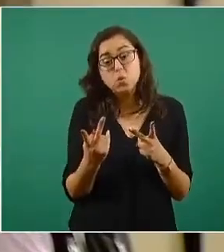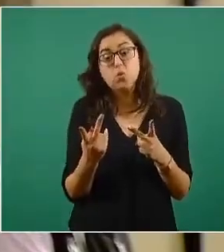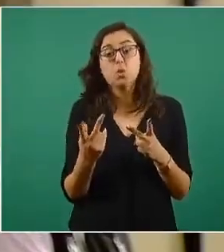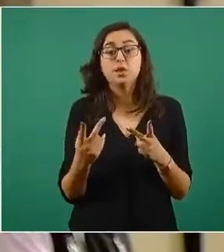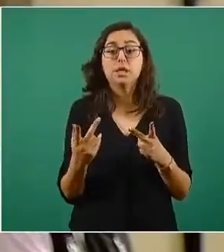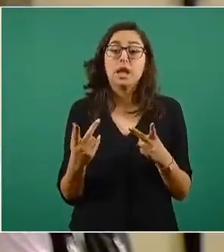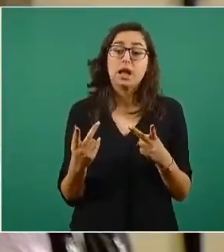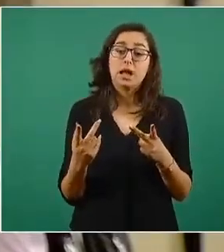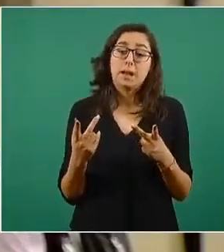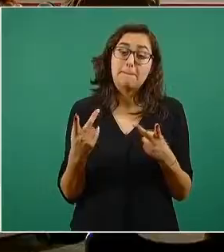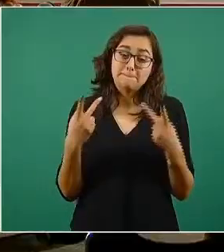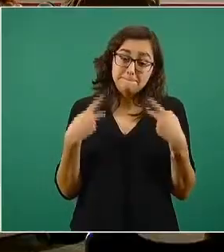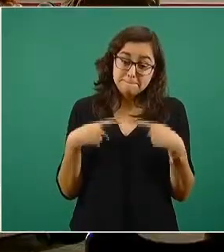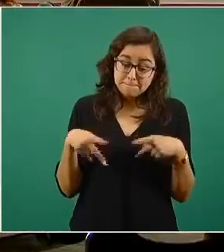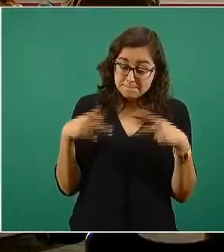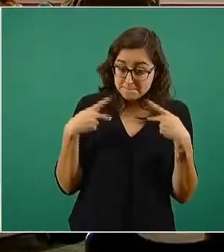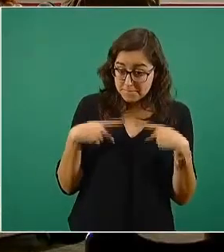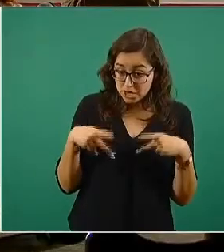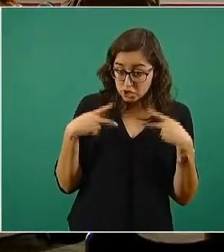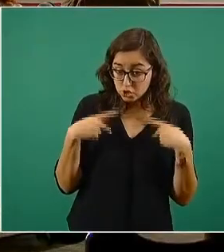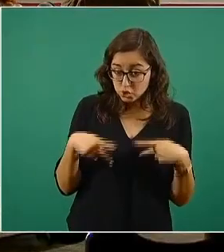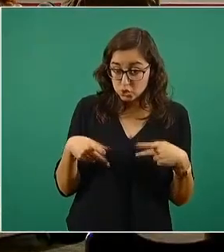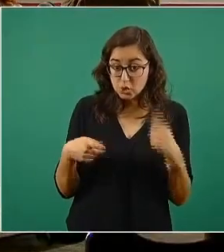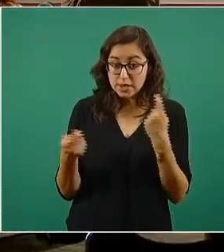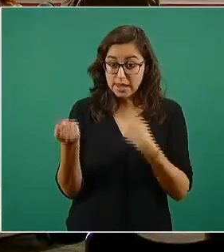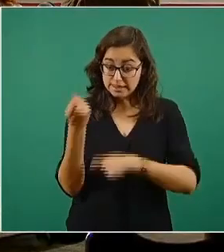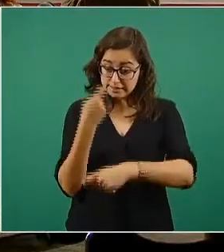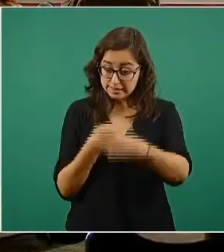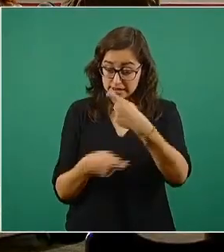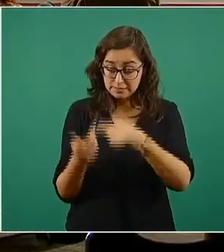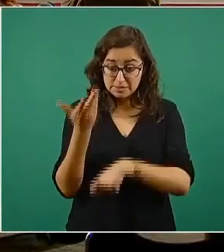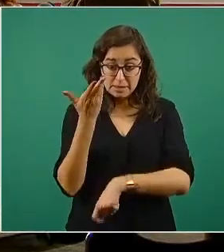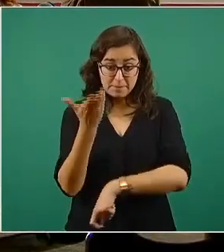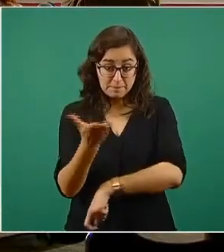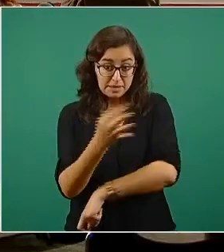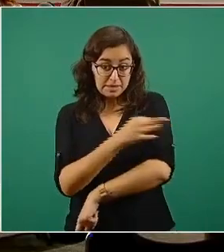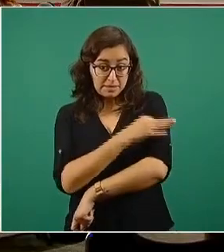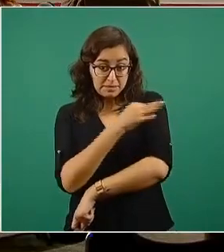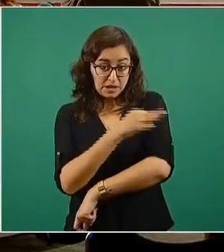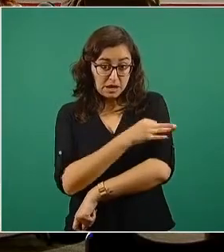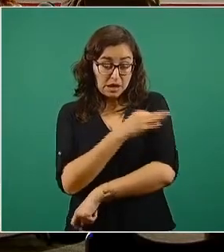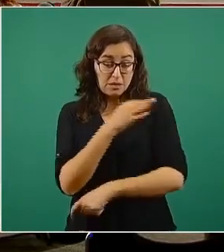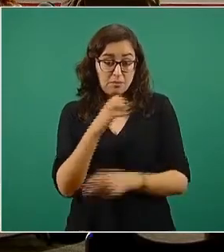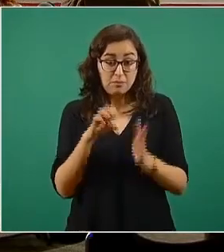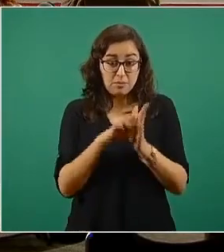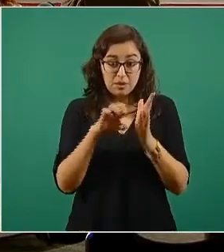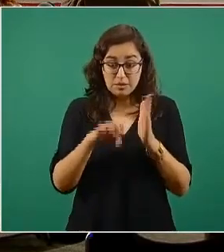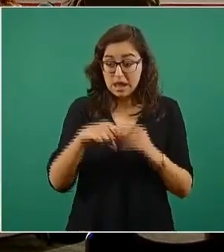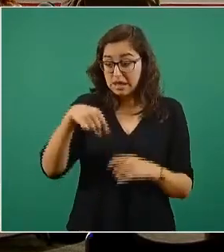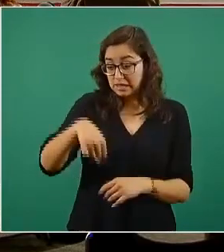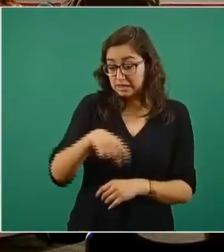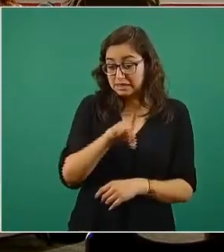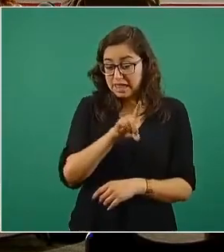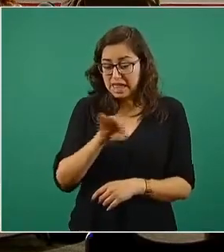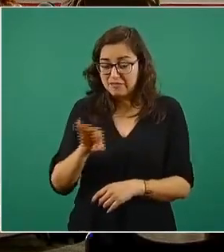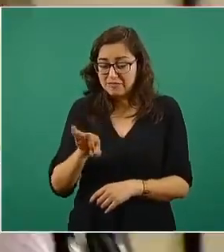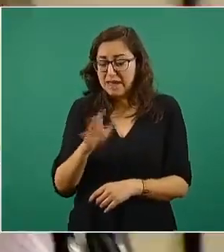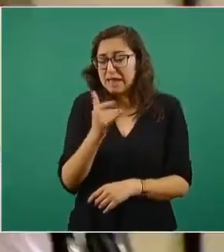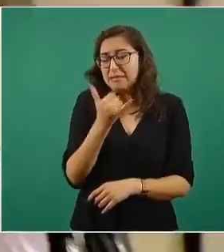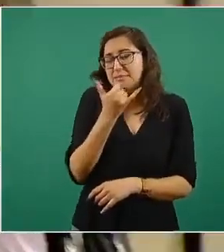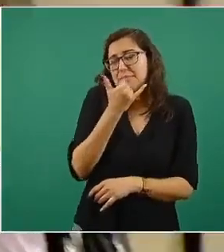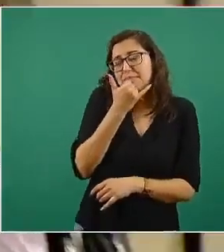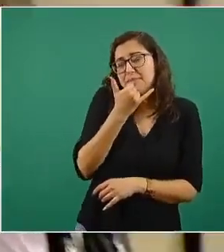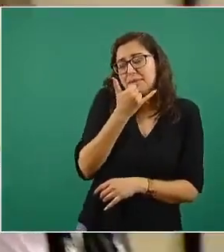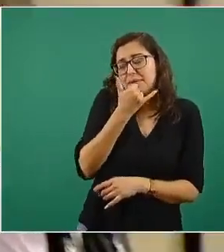realiza su trámite de vacuna, o sea, su solicitud de vacuna aquí, por ejemplo, en el distrito, en la Ciudad de México, y tiene